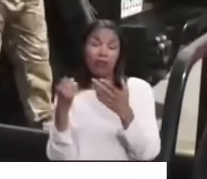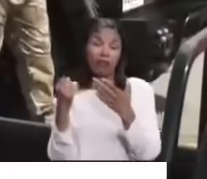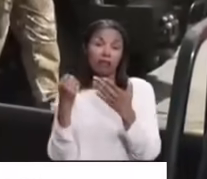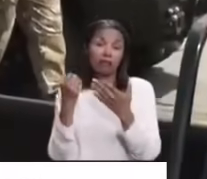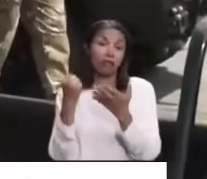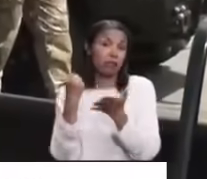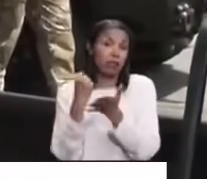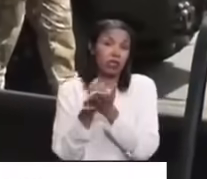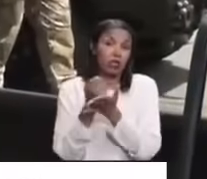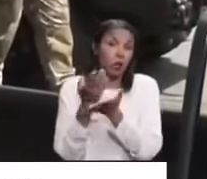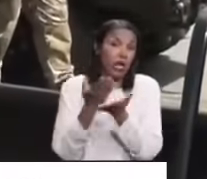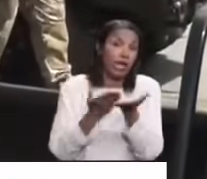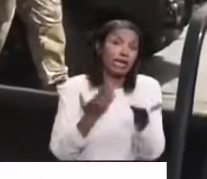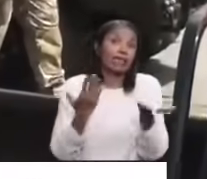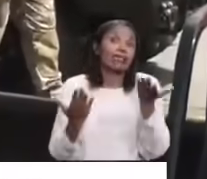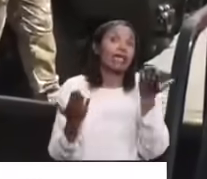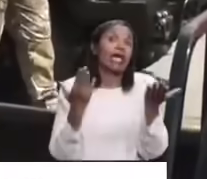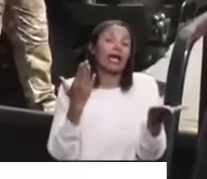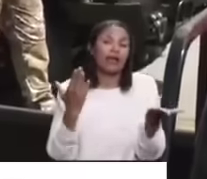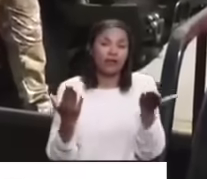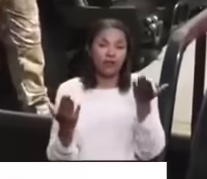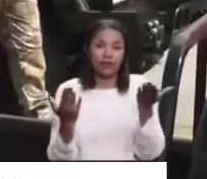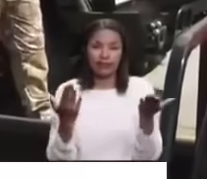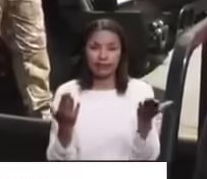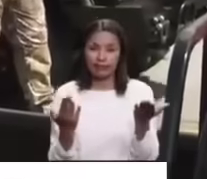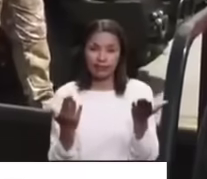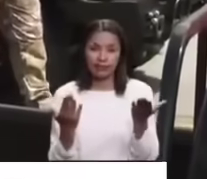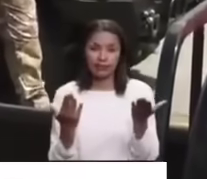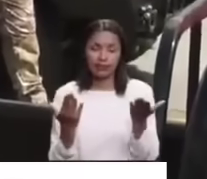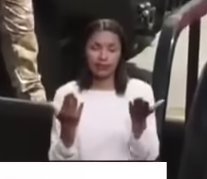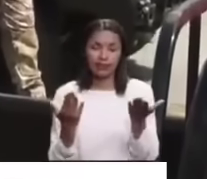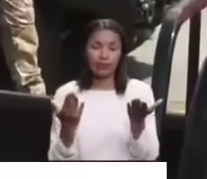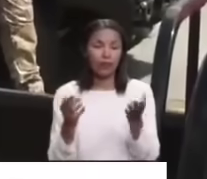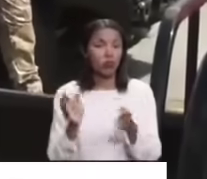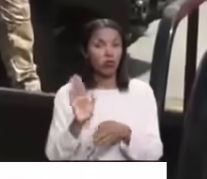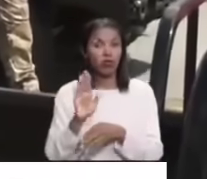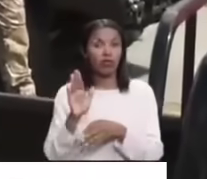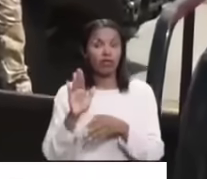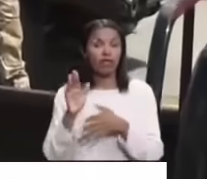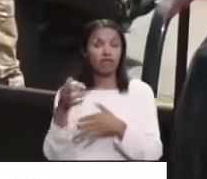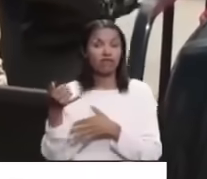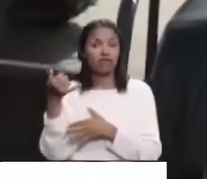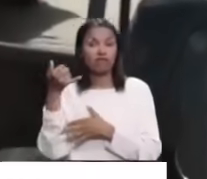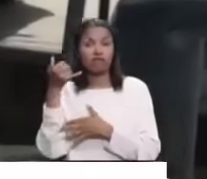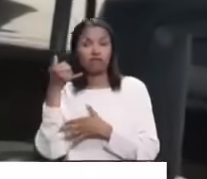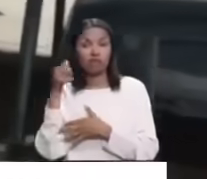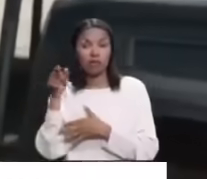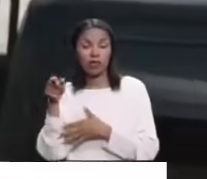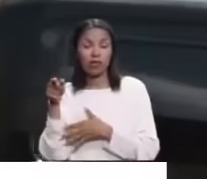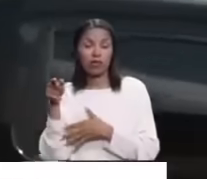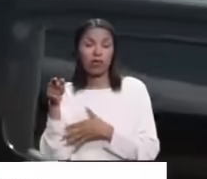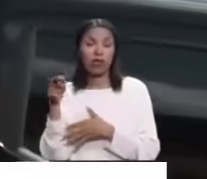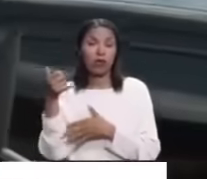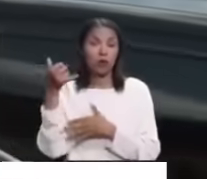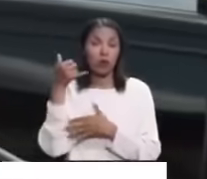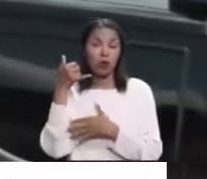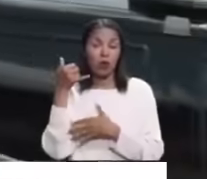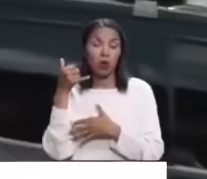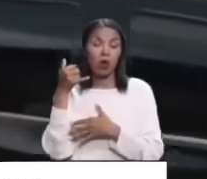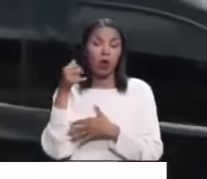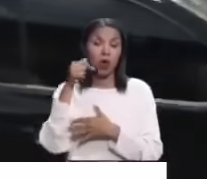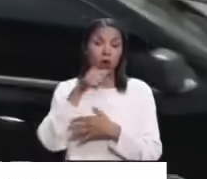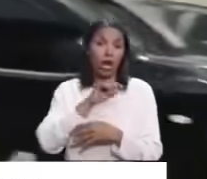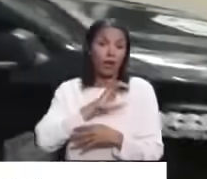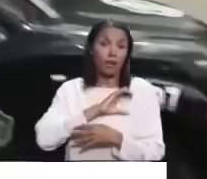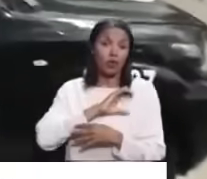embargo, no se ha dado ningún tipo de comunicación de parte de los ocupantes o el